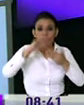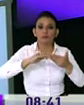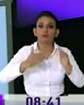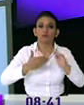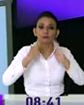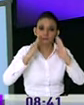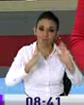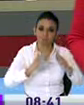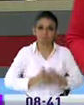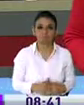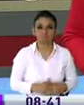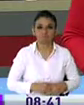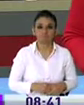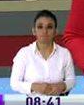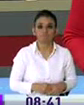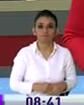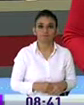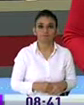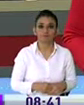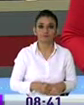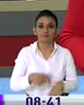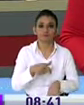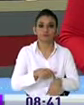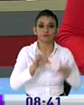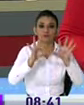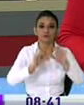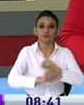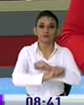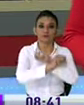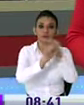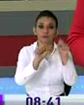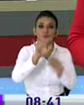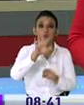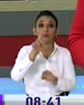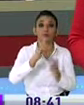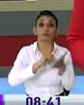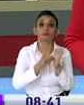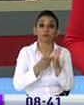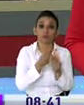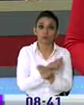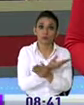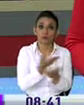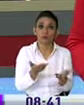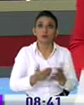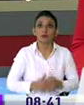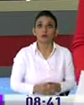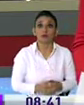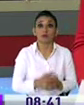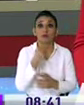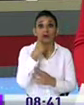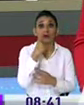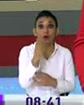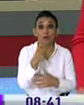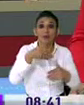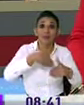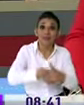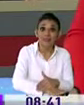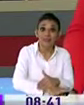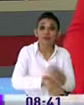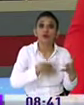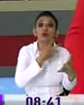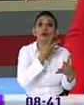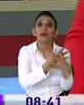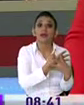comunidad. Berito. Ahora son las 8:41 y les contamos que un hombre fue agredido dentro del centro de privación